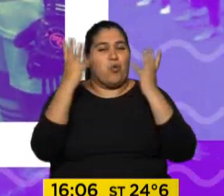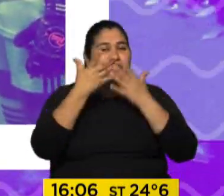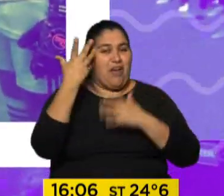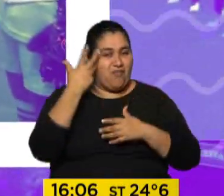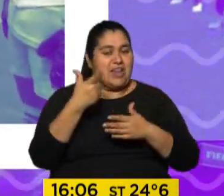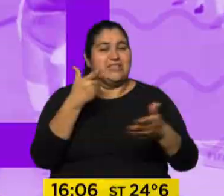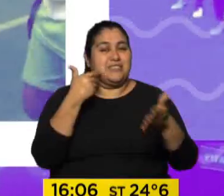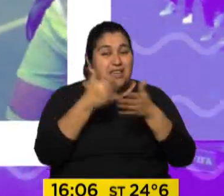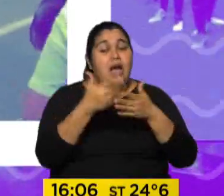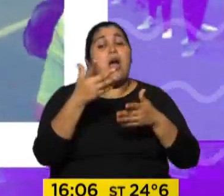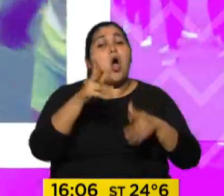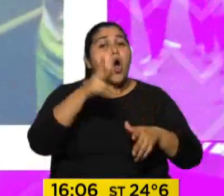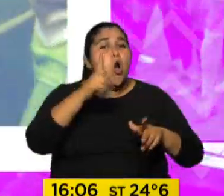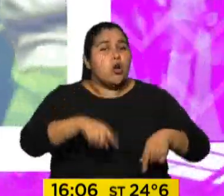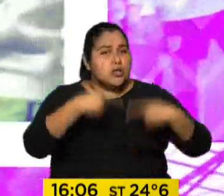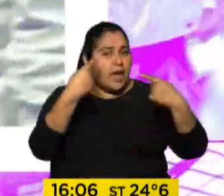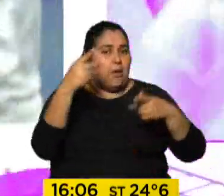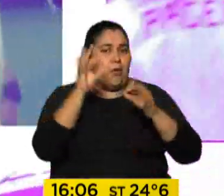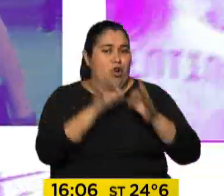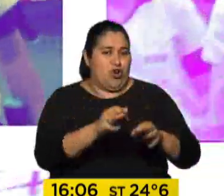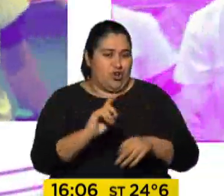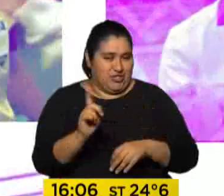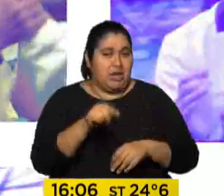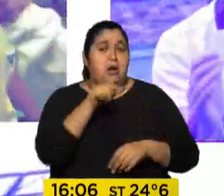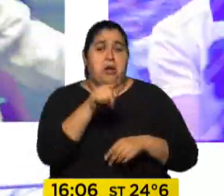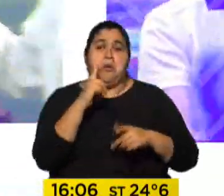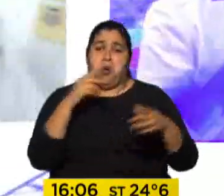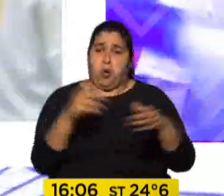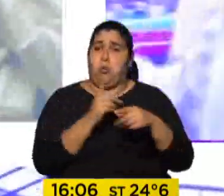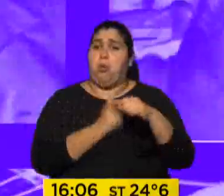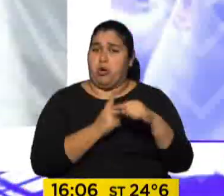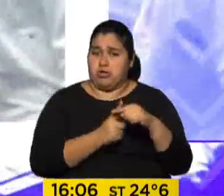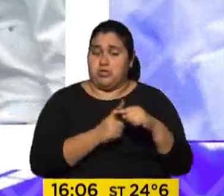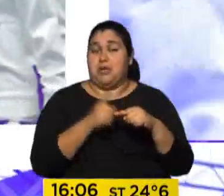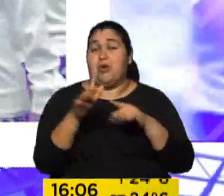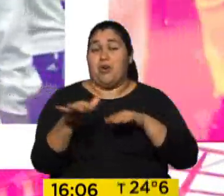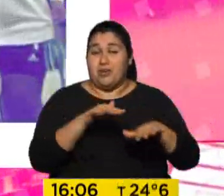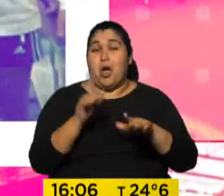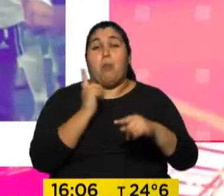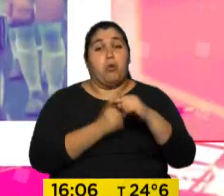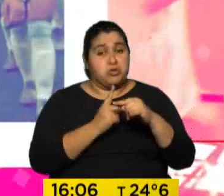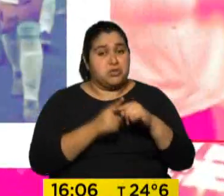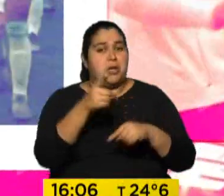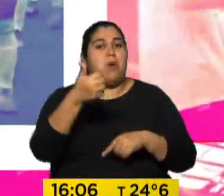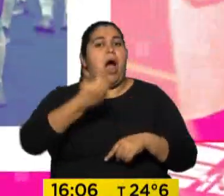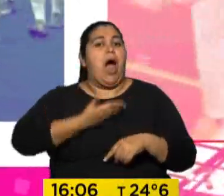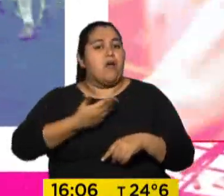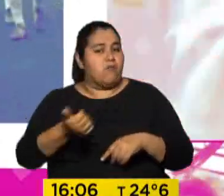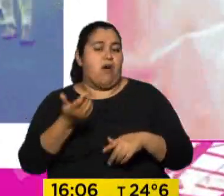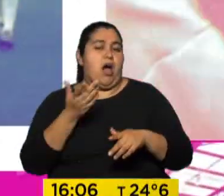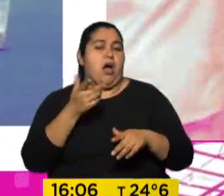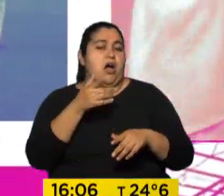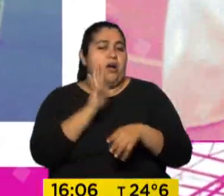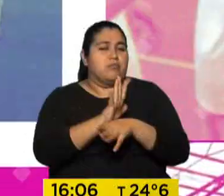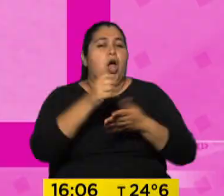final, pero el resultado es más que positivo. El éxito del evento hizo que la FIFA confirme la ampliación de la Copa